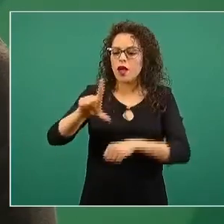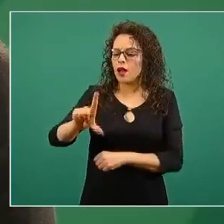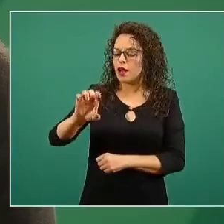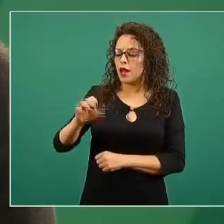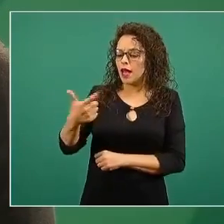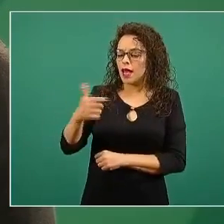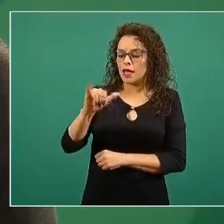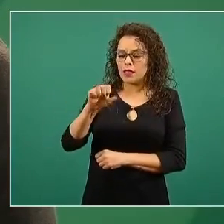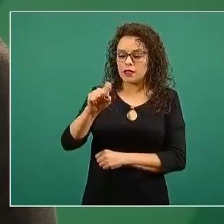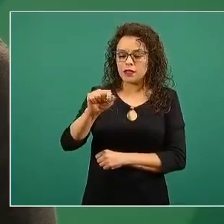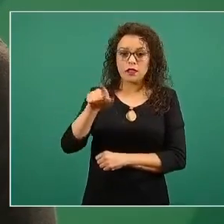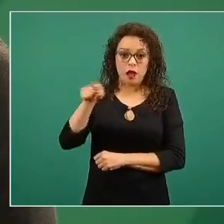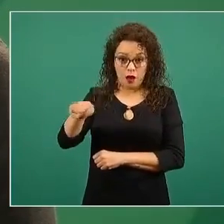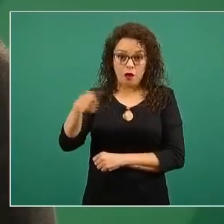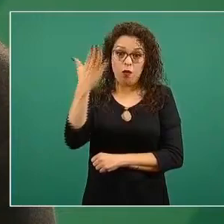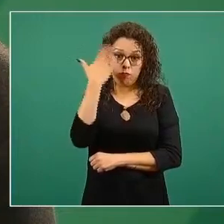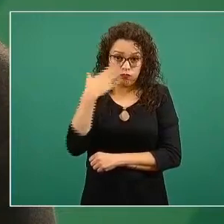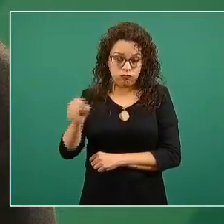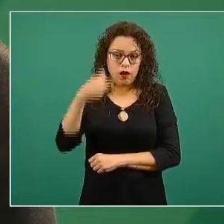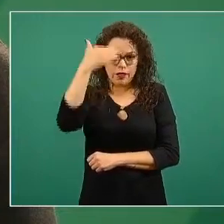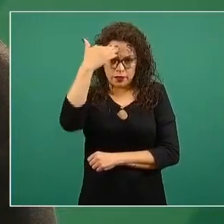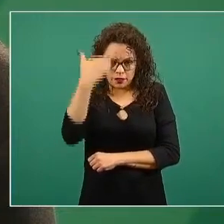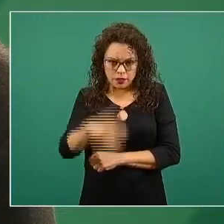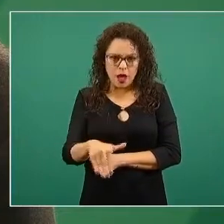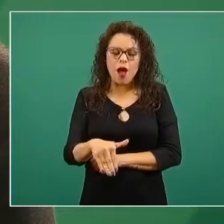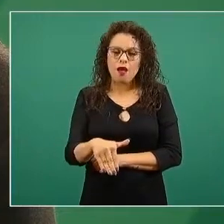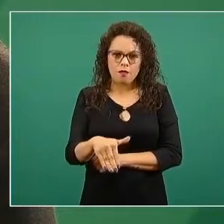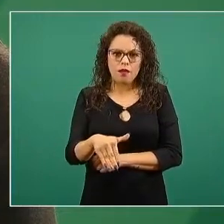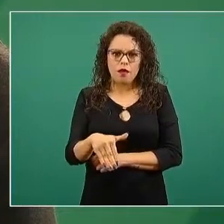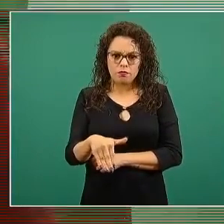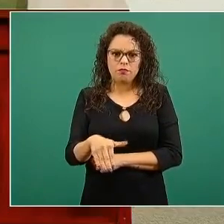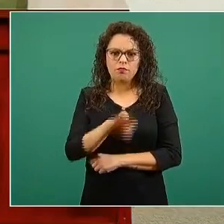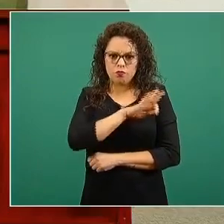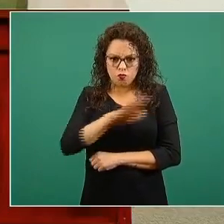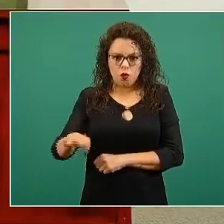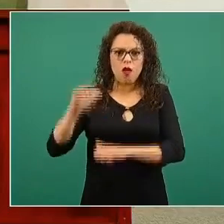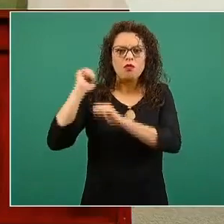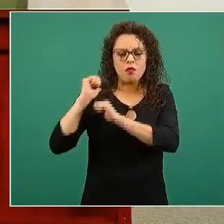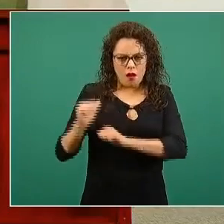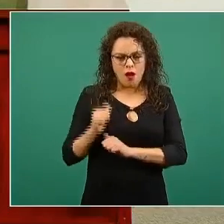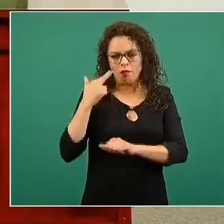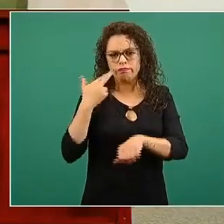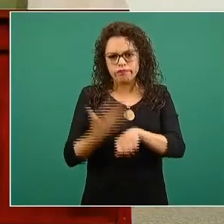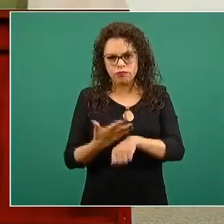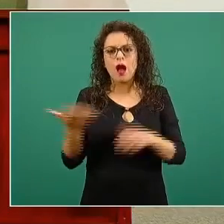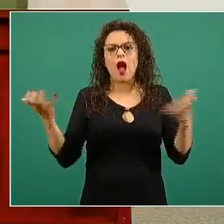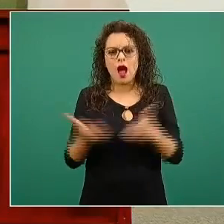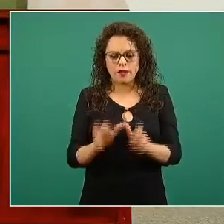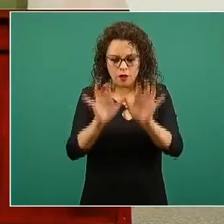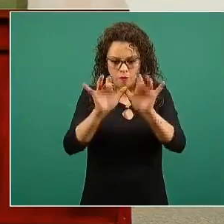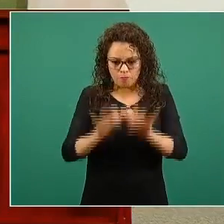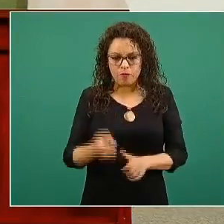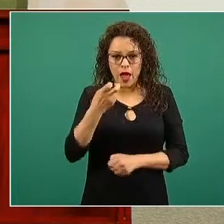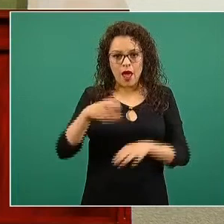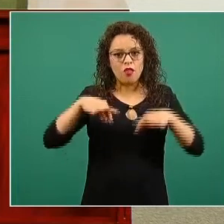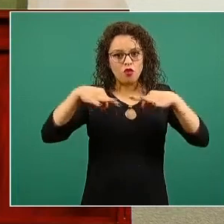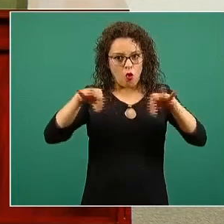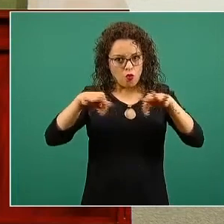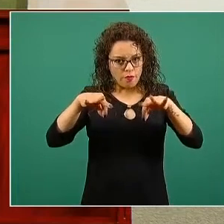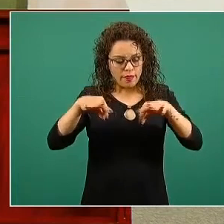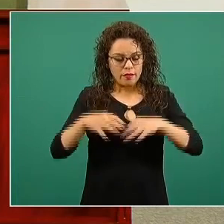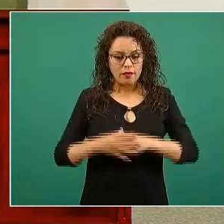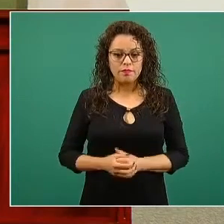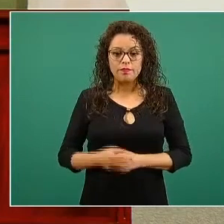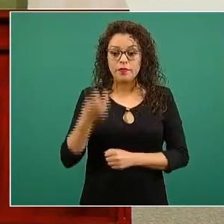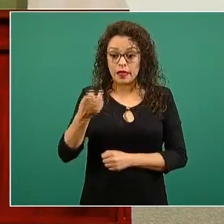está capacitado y además tiene también la competencia de poder llevar a cabo estos documentos. La idea siempre es que estos documentos se